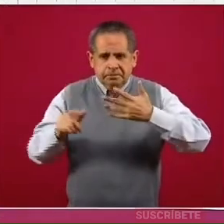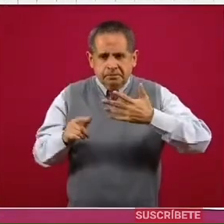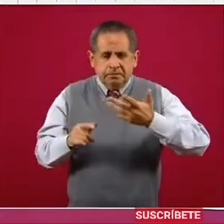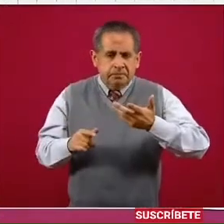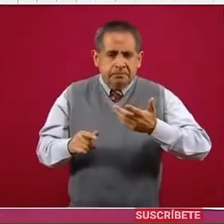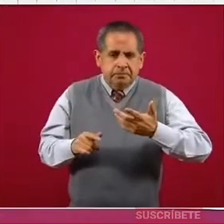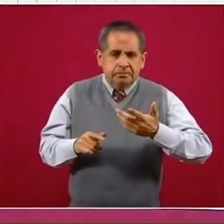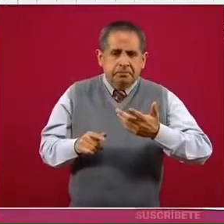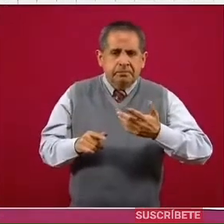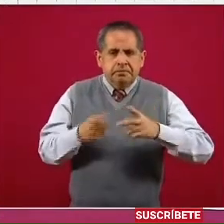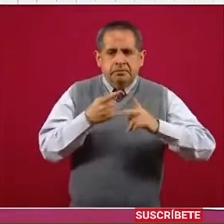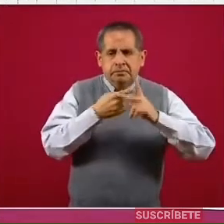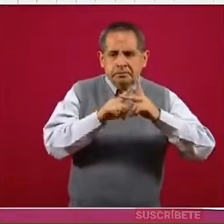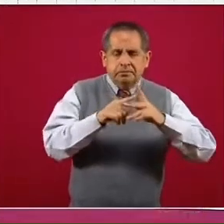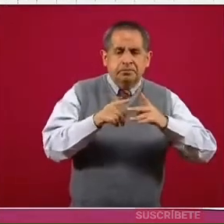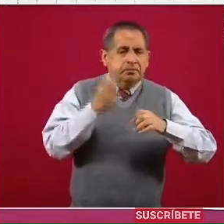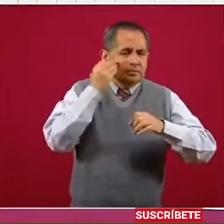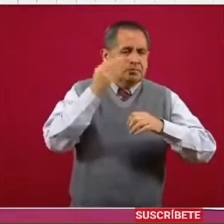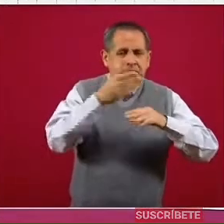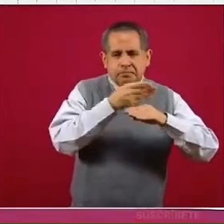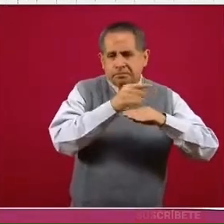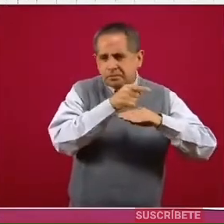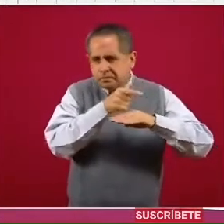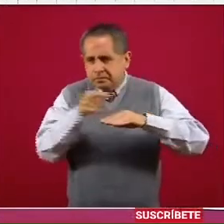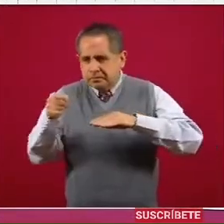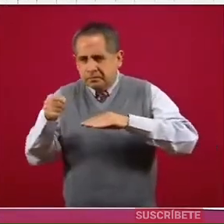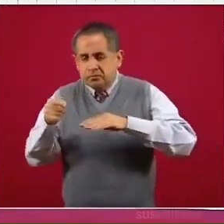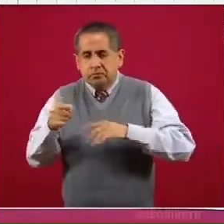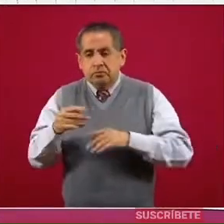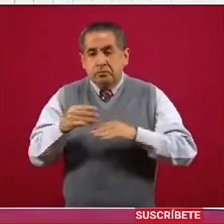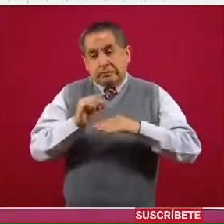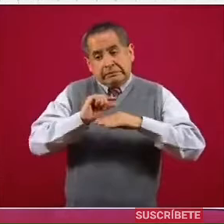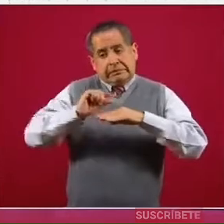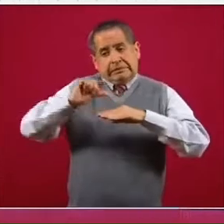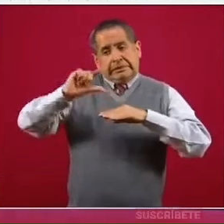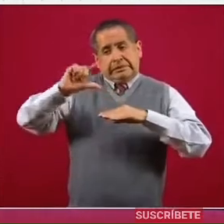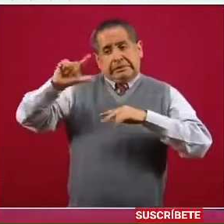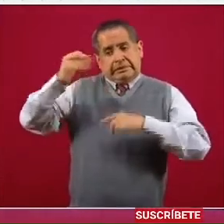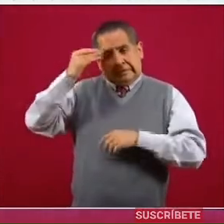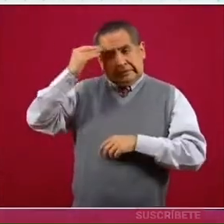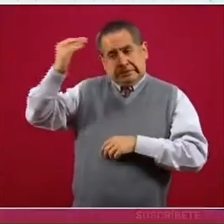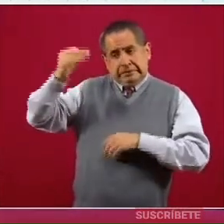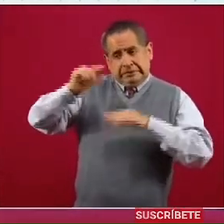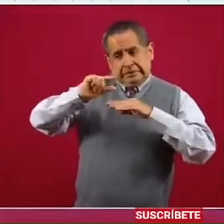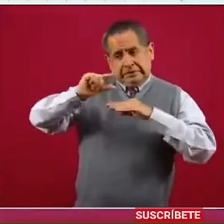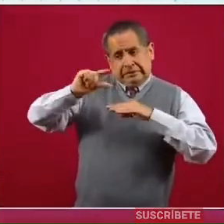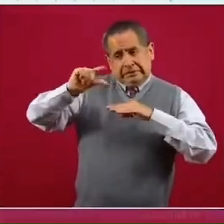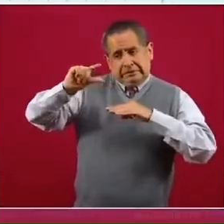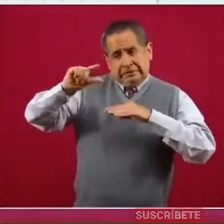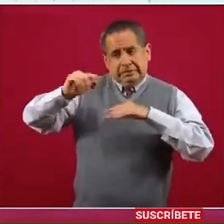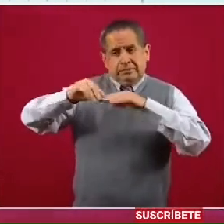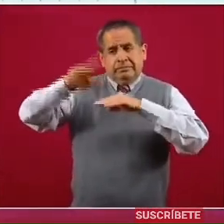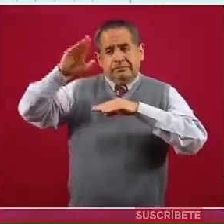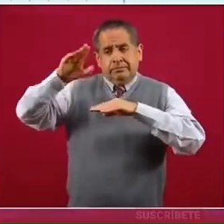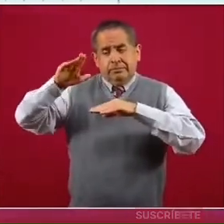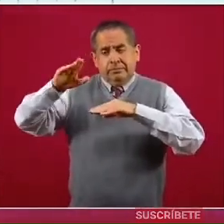básico de reproducción, número de reproducción en el tiempo, que durante un tiempo también largo estuvieron por arriba de